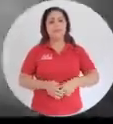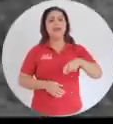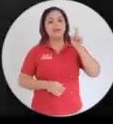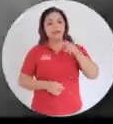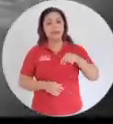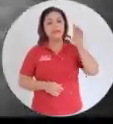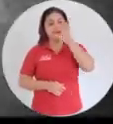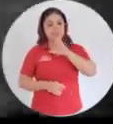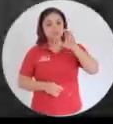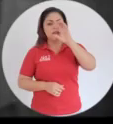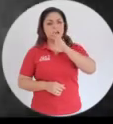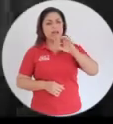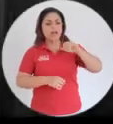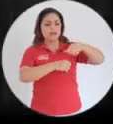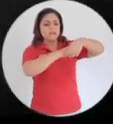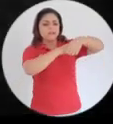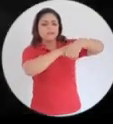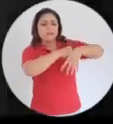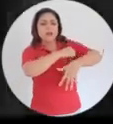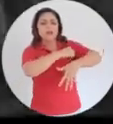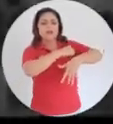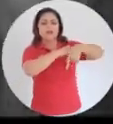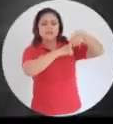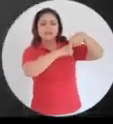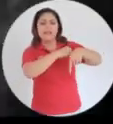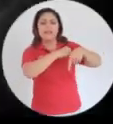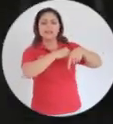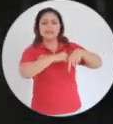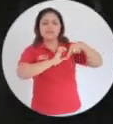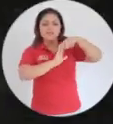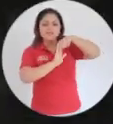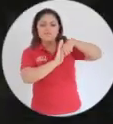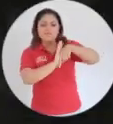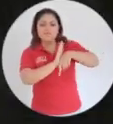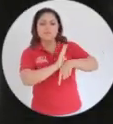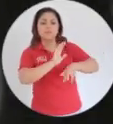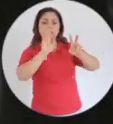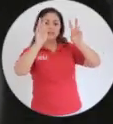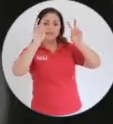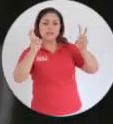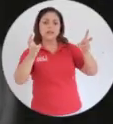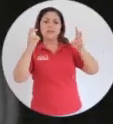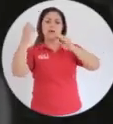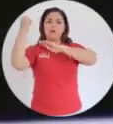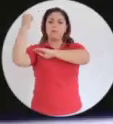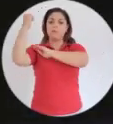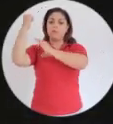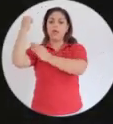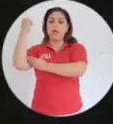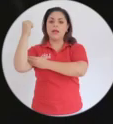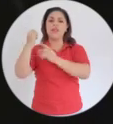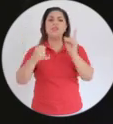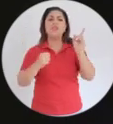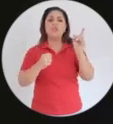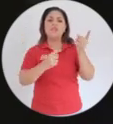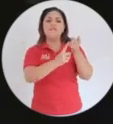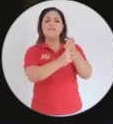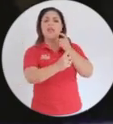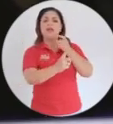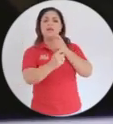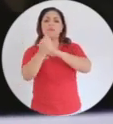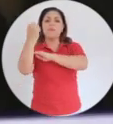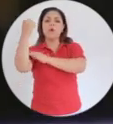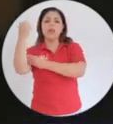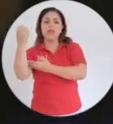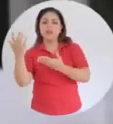Hay que buscar las raíces en el tema del poder y de dónde viene el poder. El poder viene